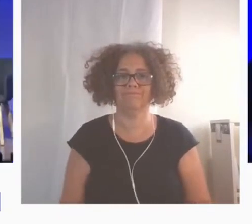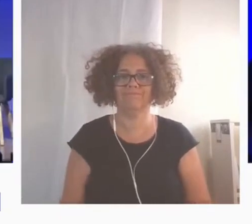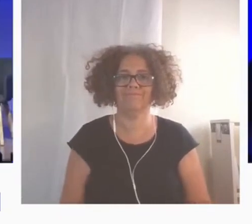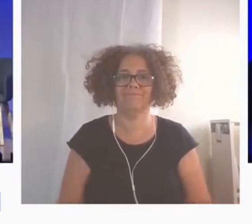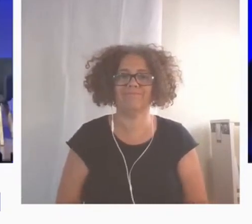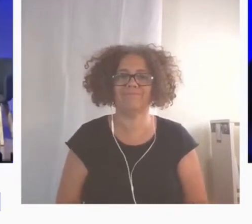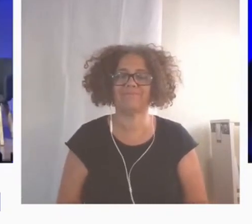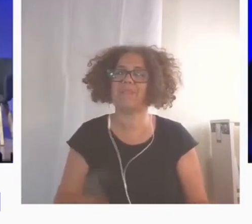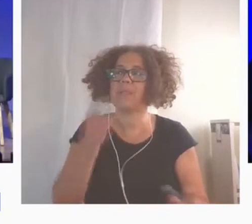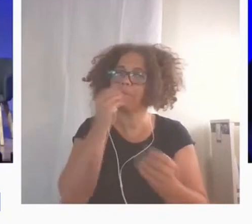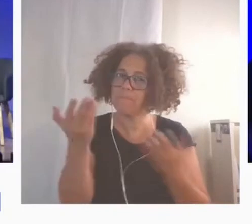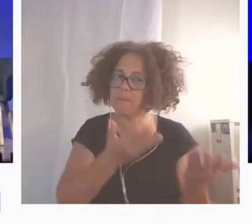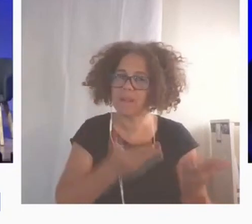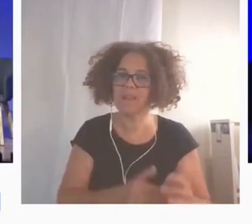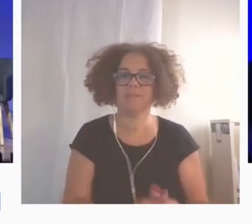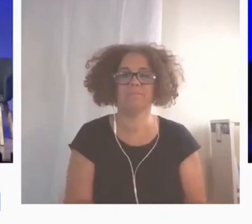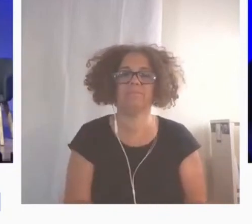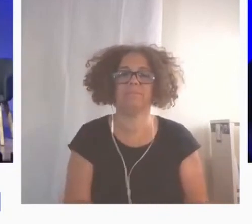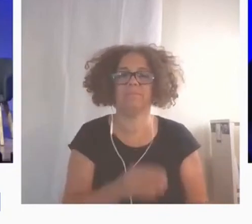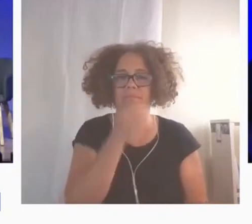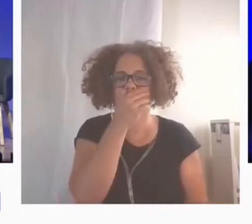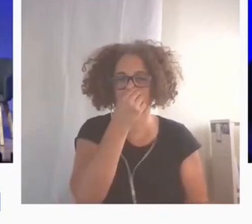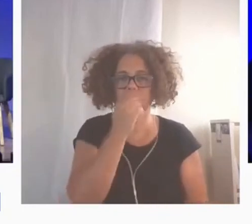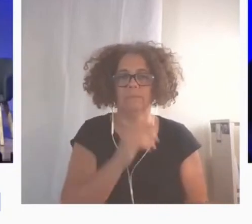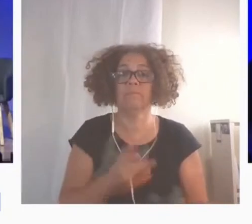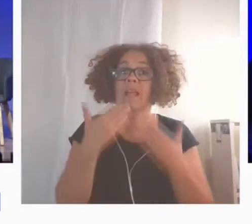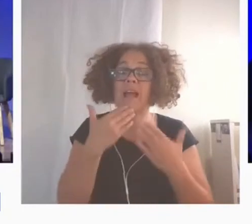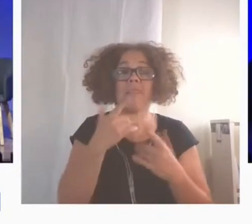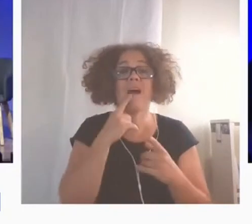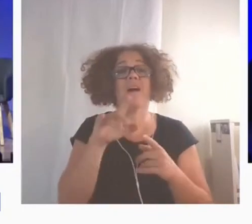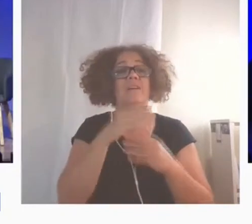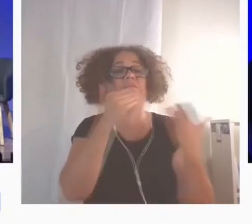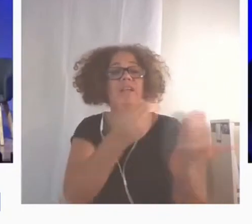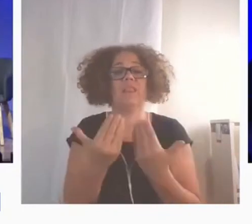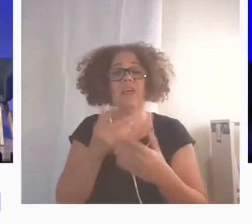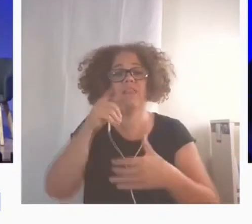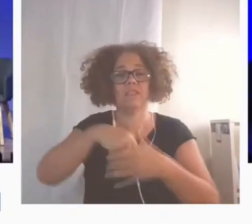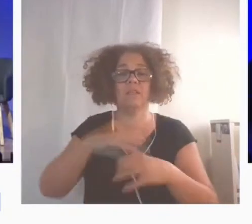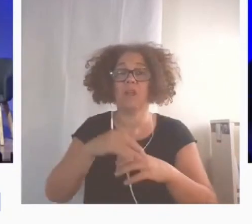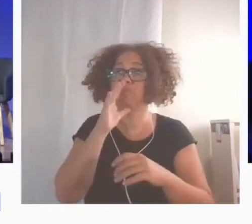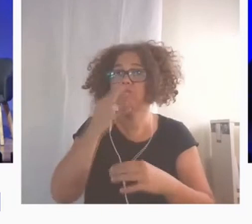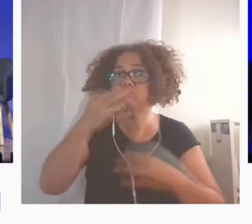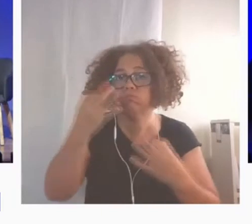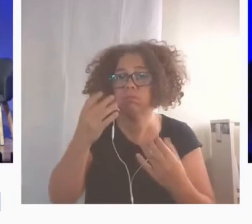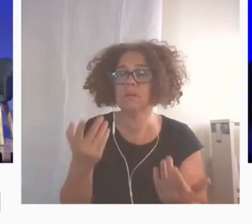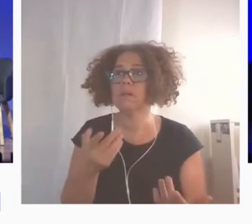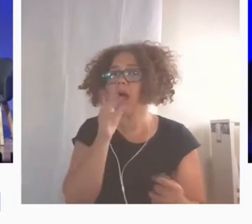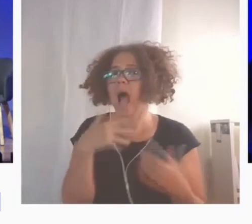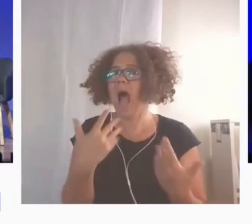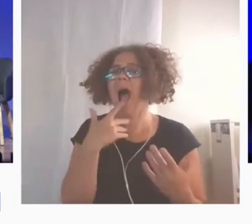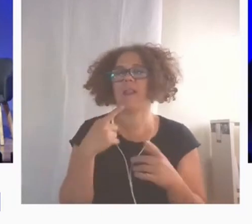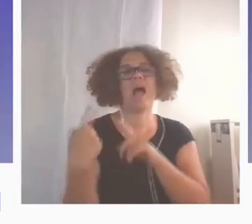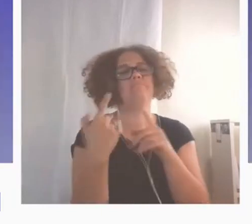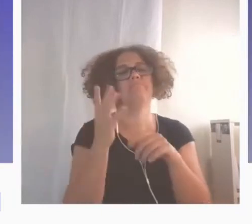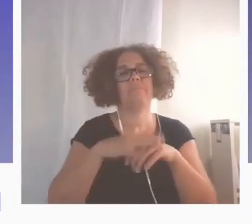Egunon. Bienvenida. Gracias, Saloña, eskerrik asko, egunon guztioi. Pues efectivamente, vamos a compartir estos